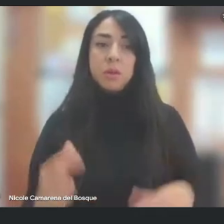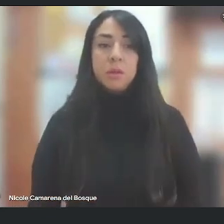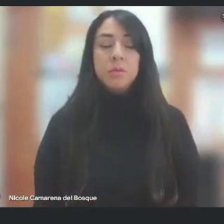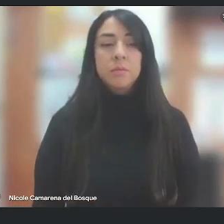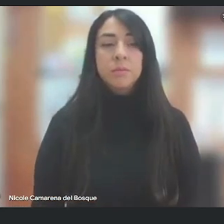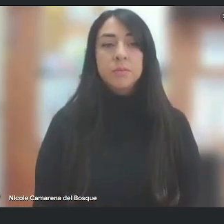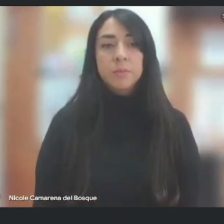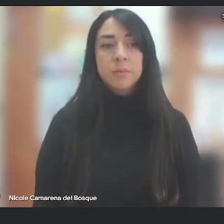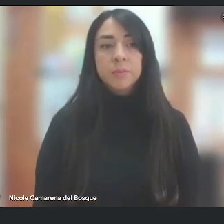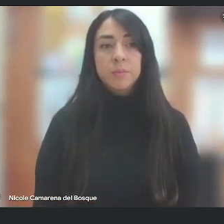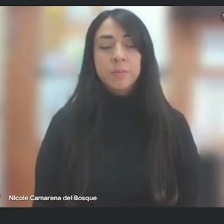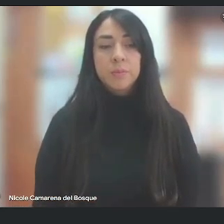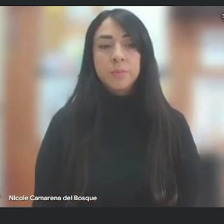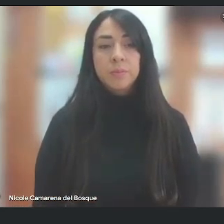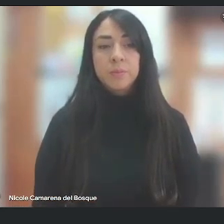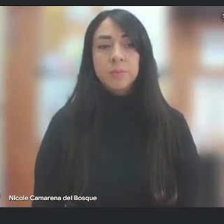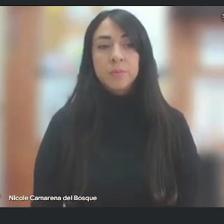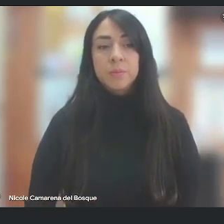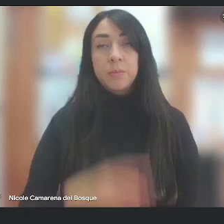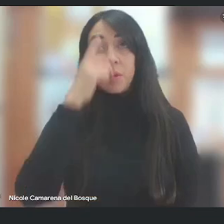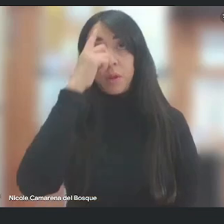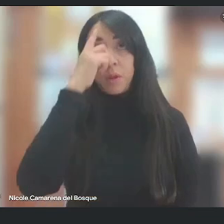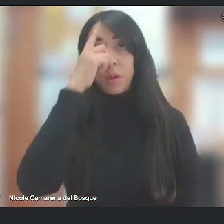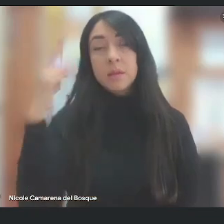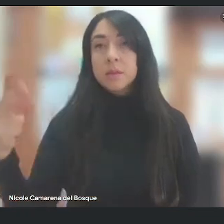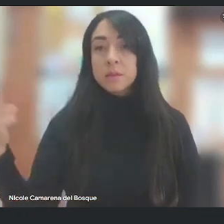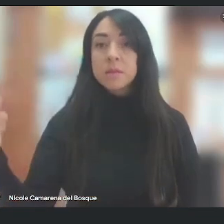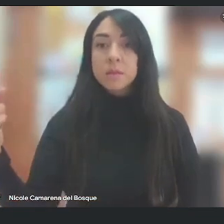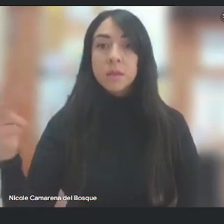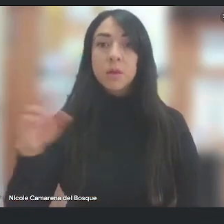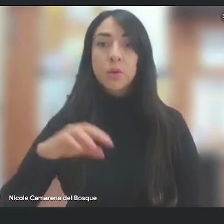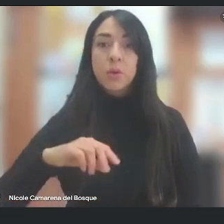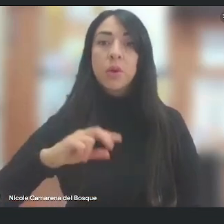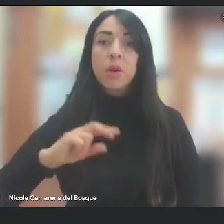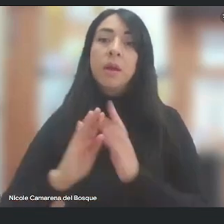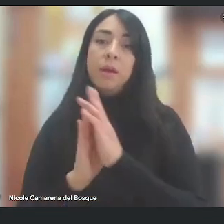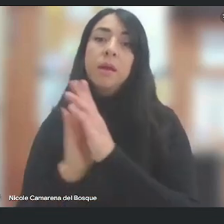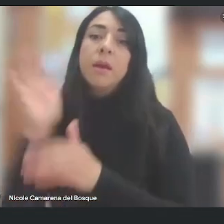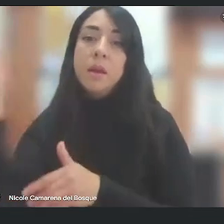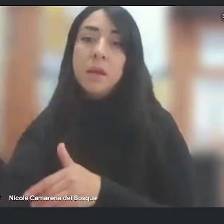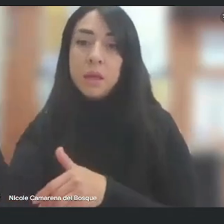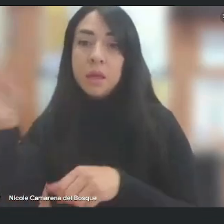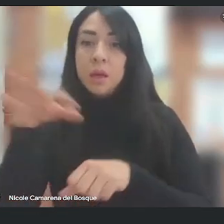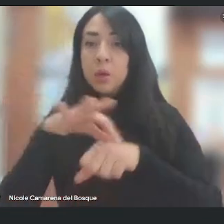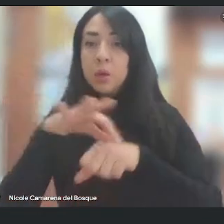especialistas en estos temas y también en pacientes con cáncer de próstata.